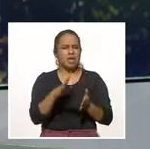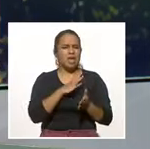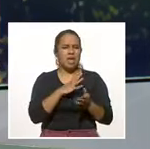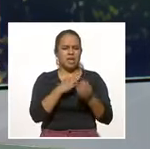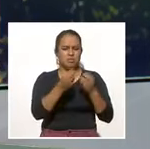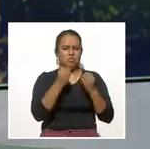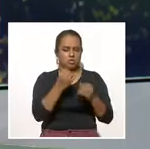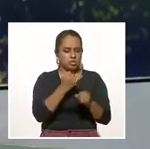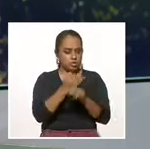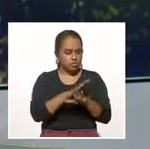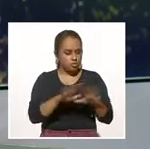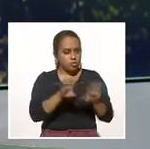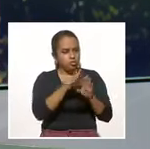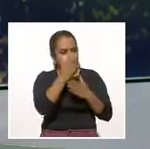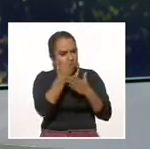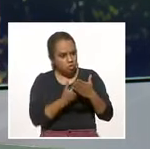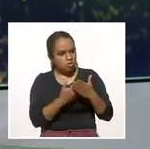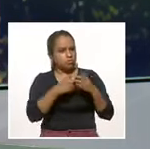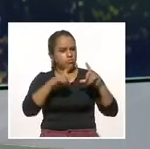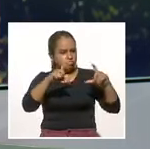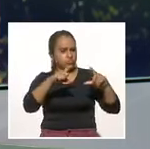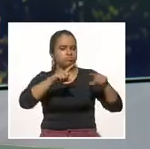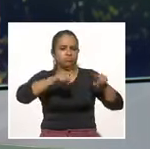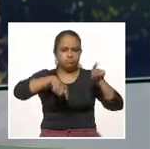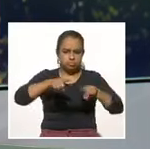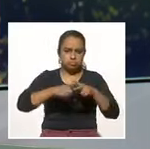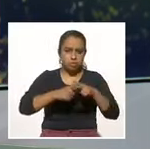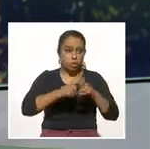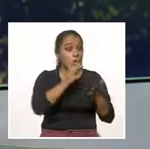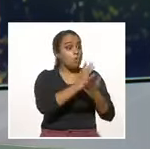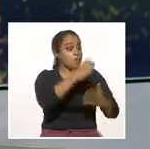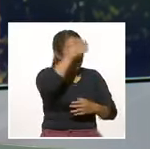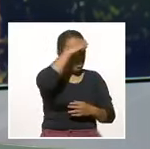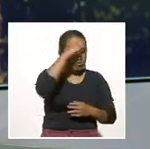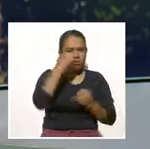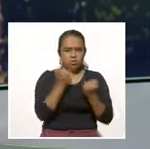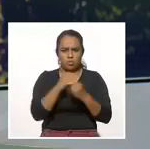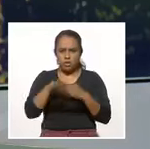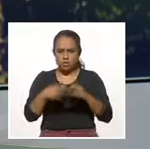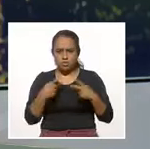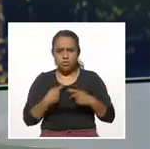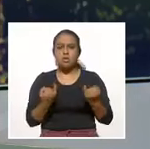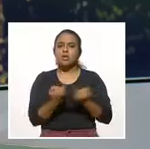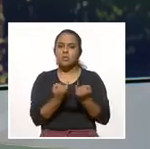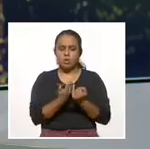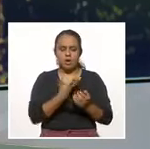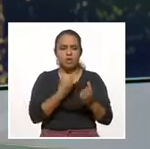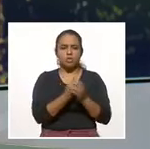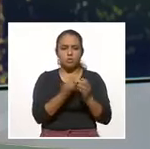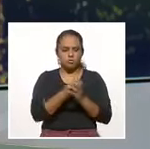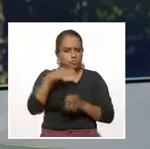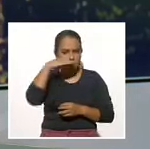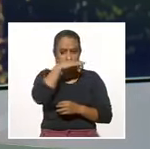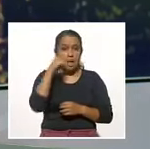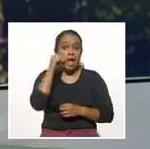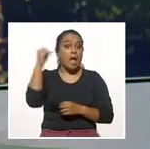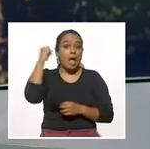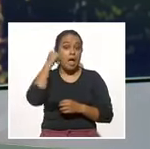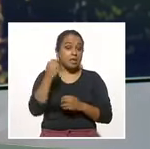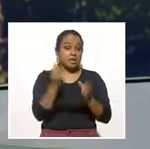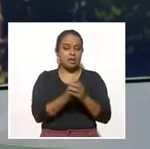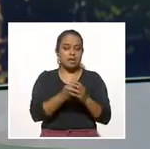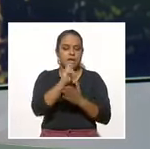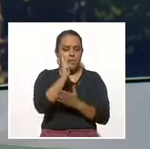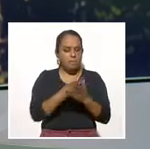información gráfica, no solamente para especialistas, para público en general. Hay cursos en línea gratuitos. El día de ayer se dio un curso masivo de